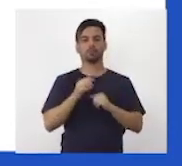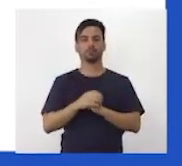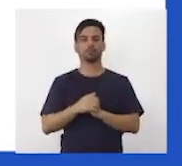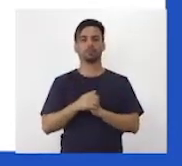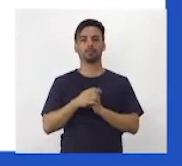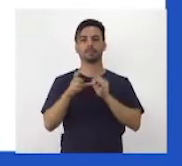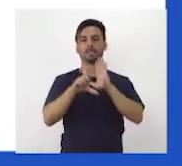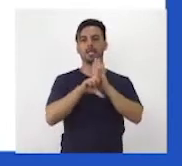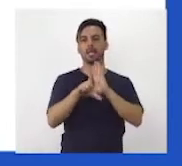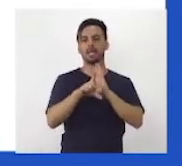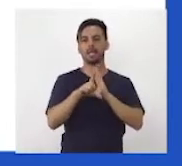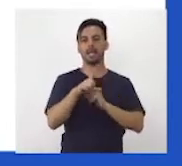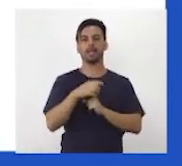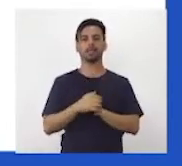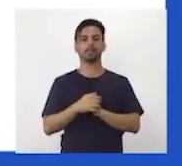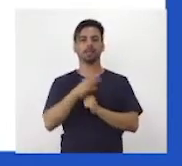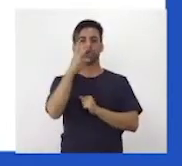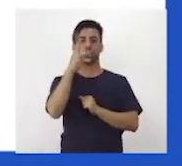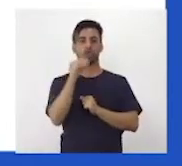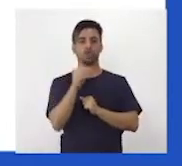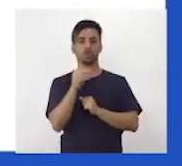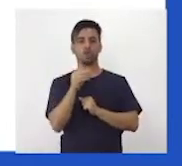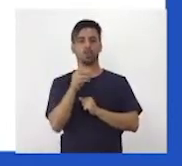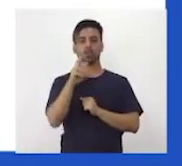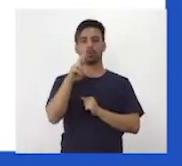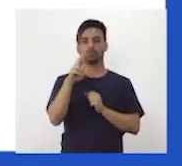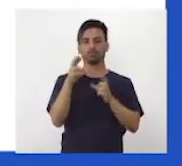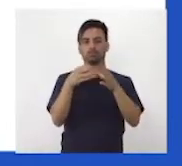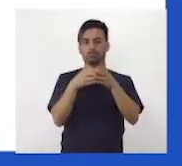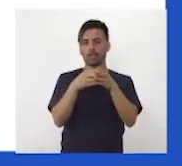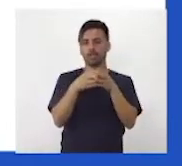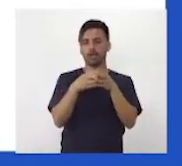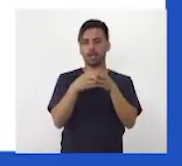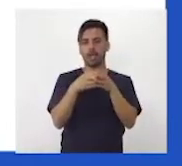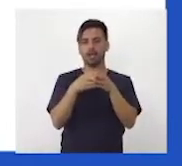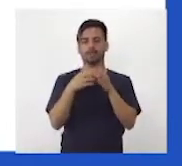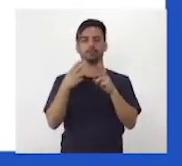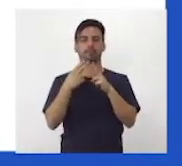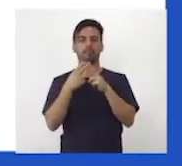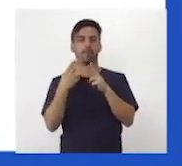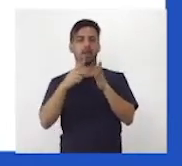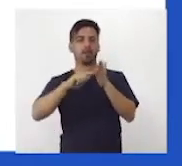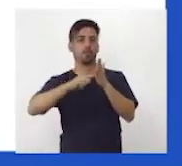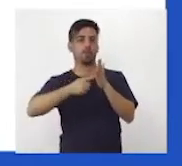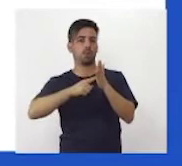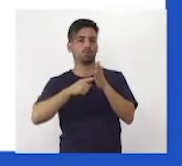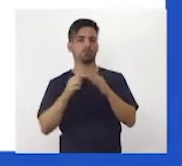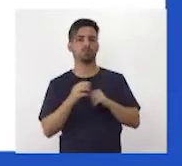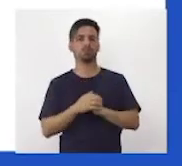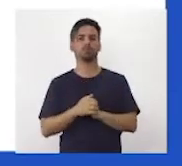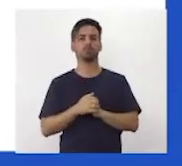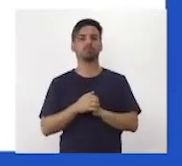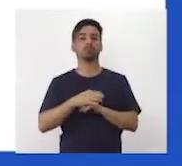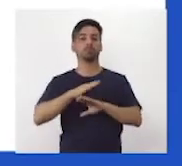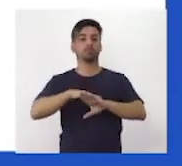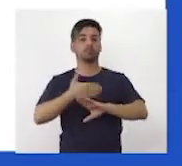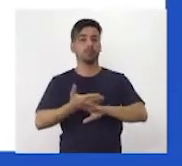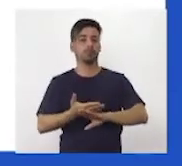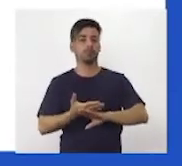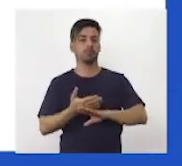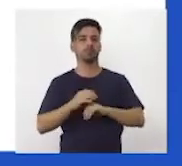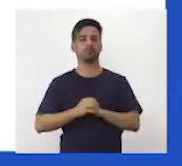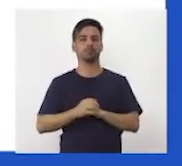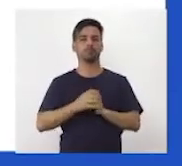teniendo en cuenta la ley de los signos, de los números racionales, en este caso para el producto, y teniendo en